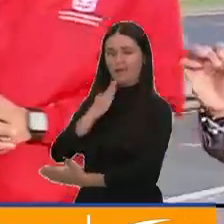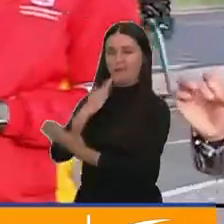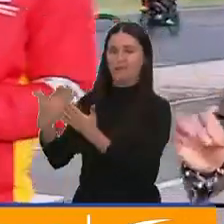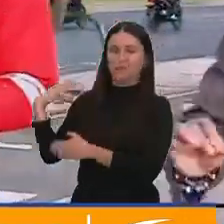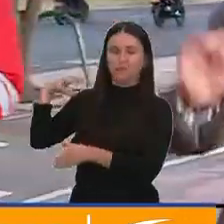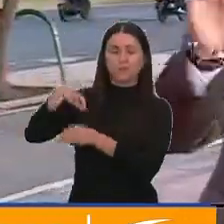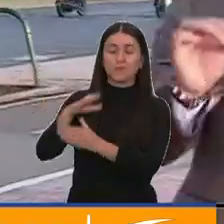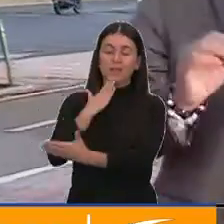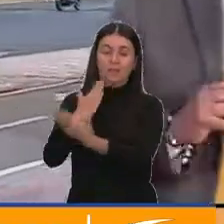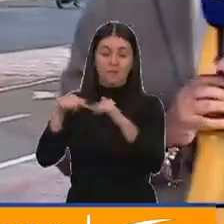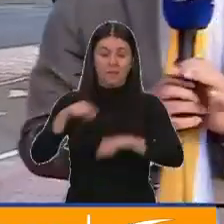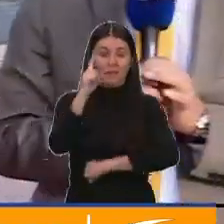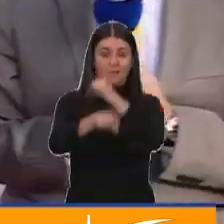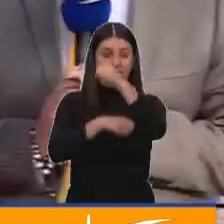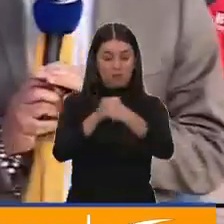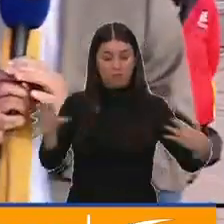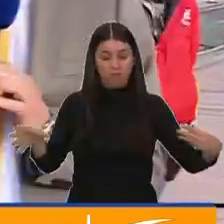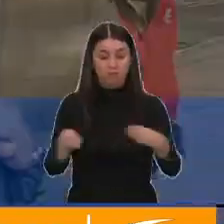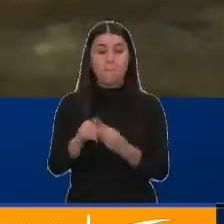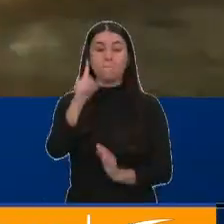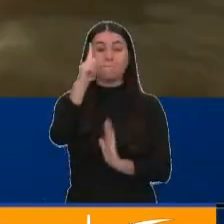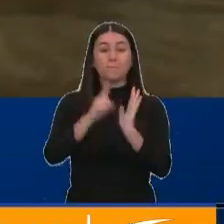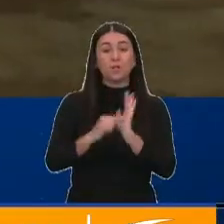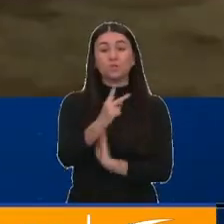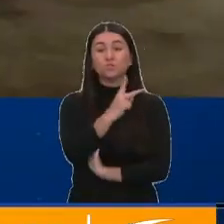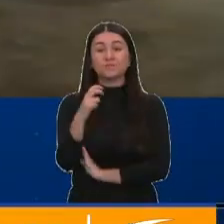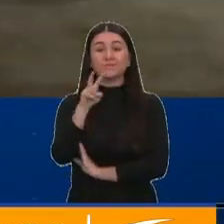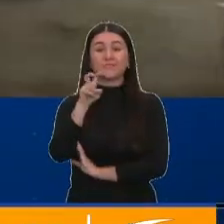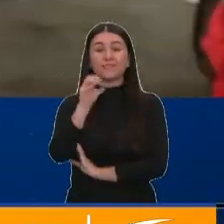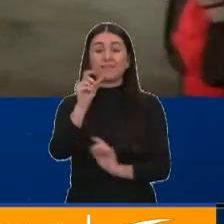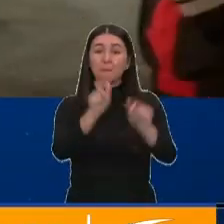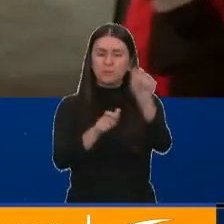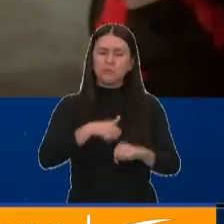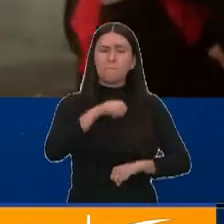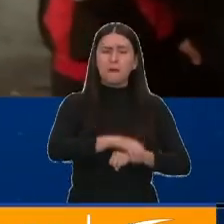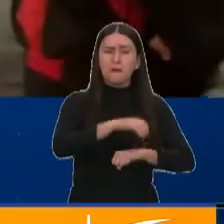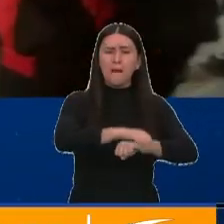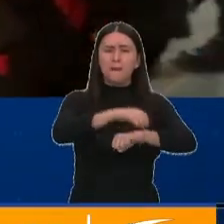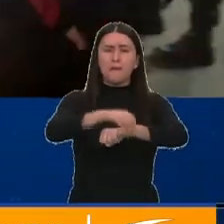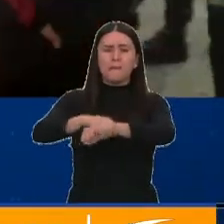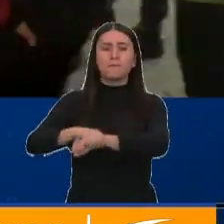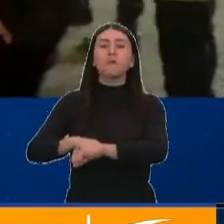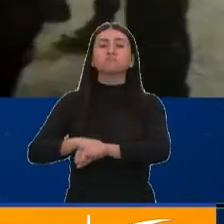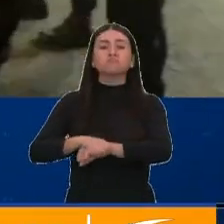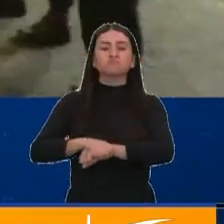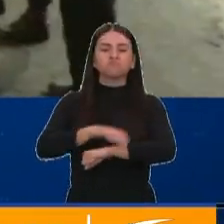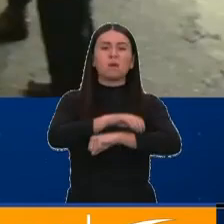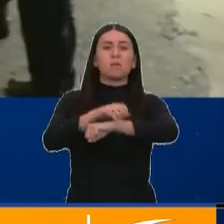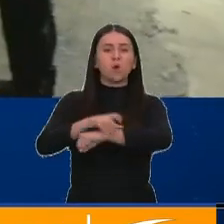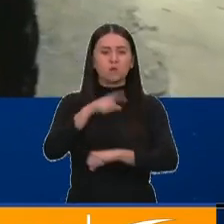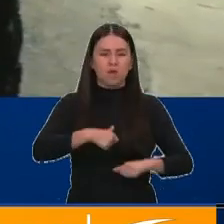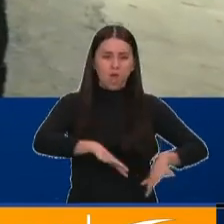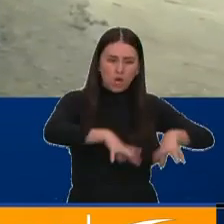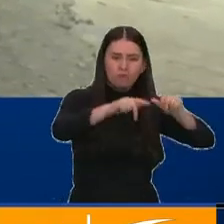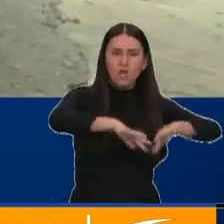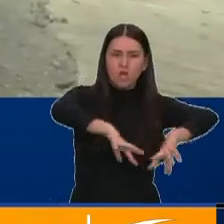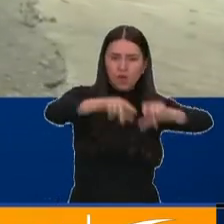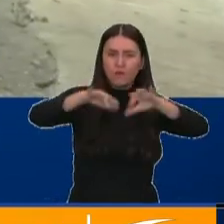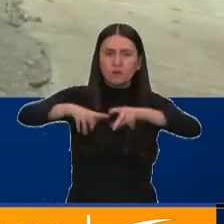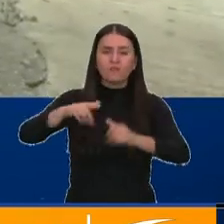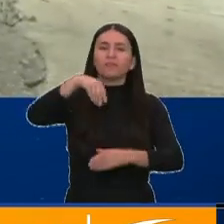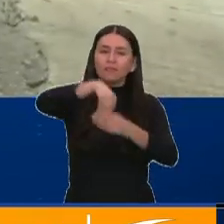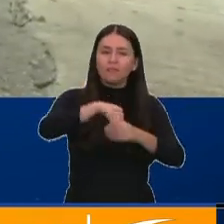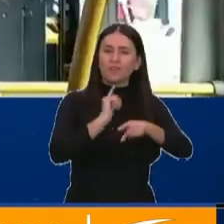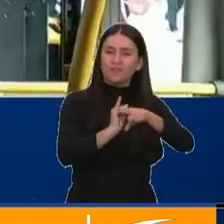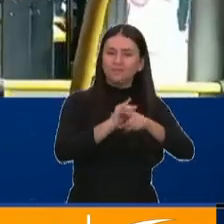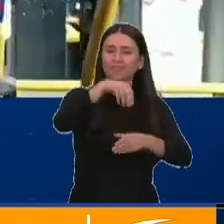corrido de este año, 1.270 personas han sido capturadas por las autoridades robando, delinquiendo en los buses.